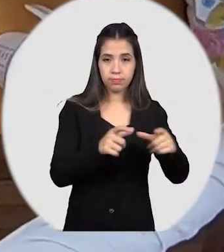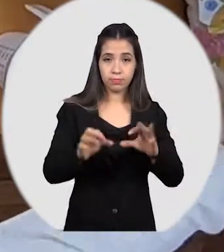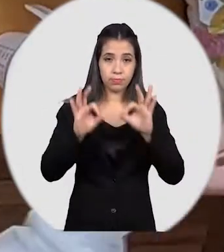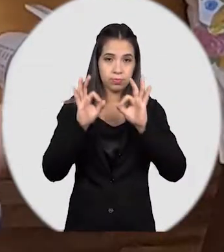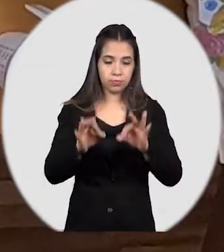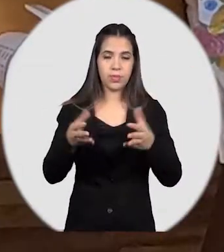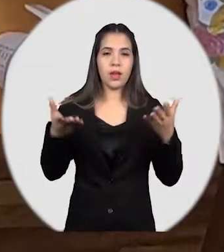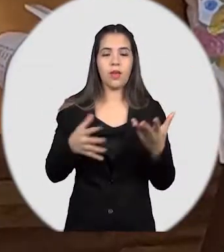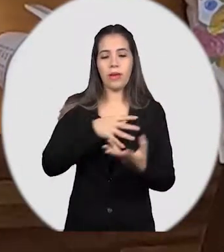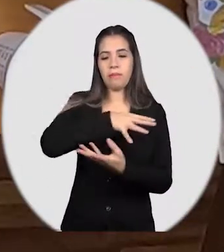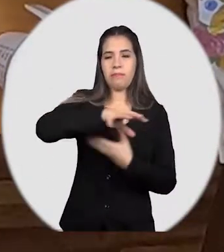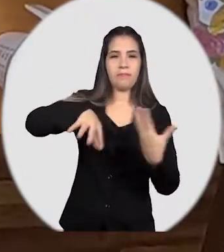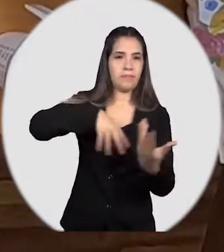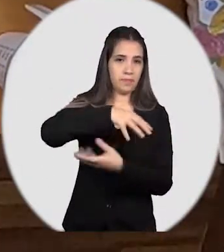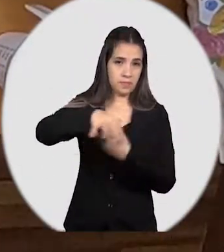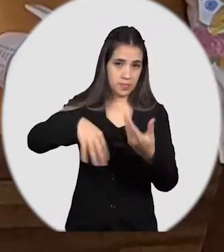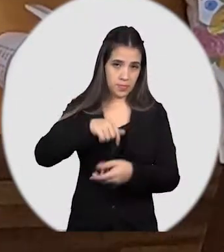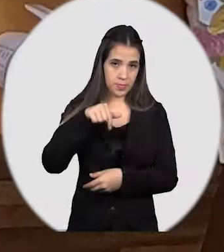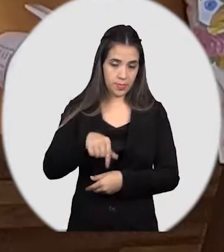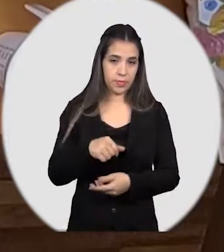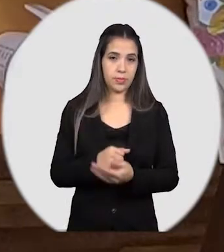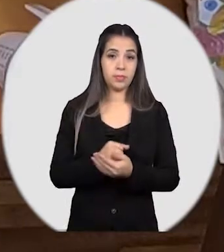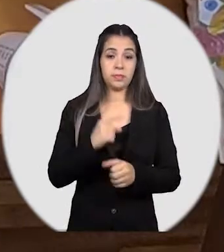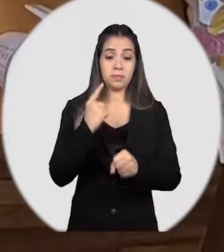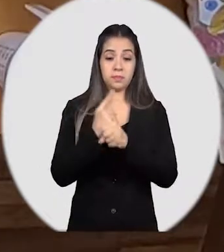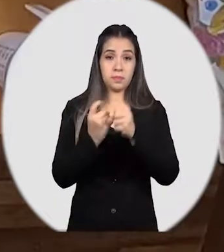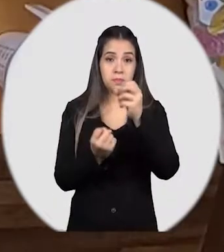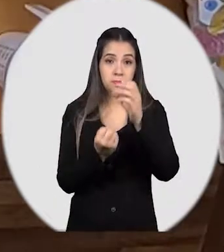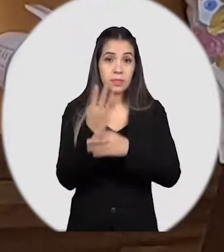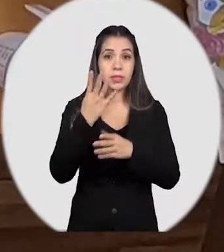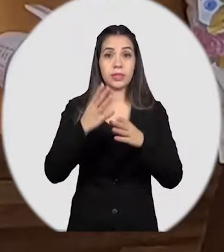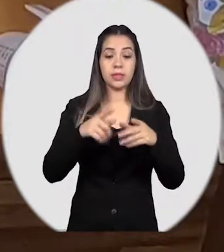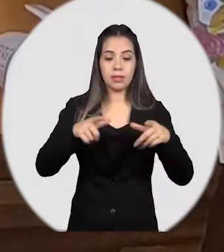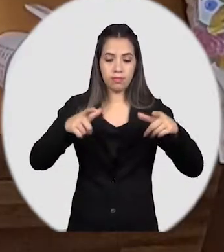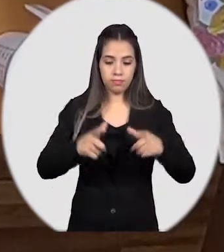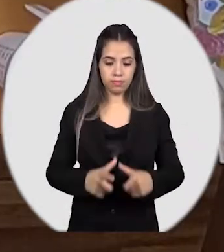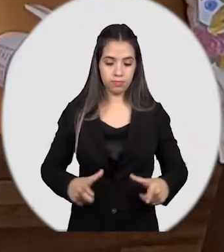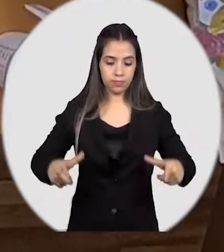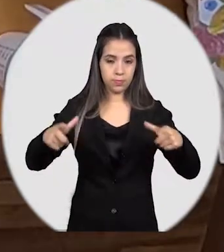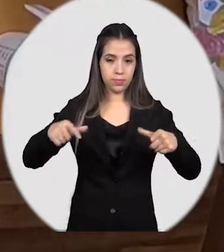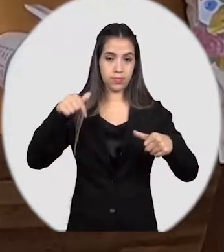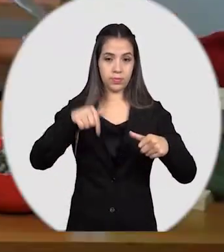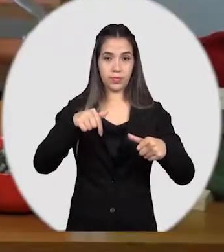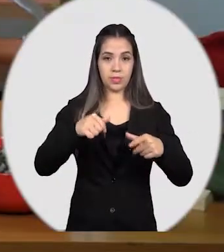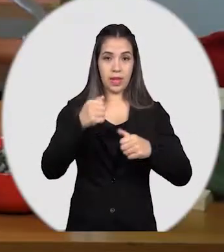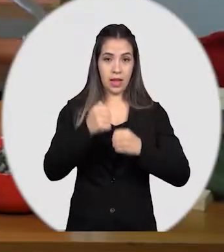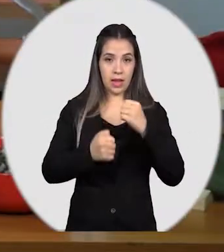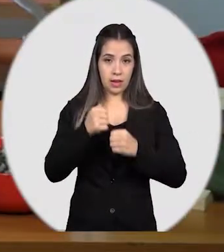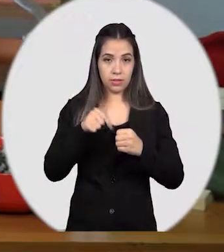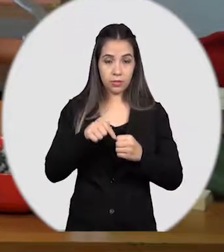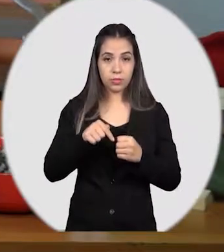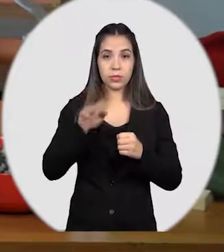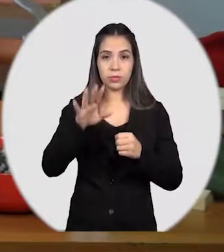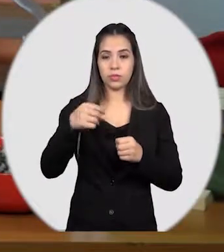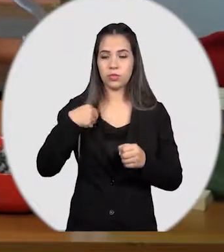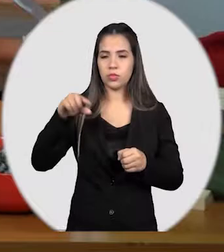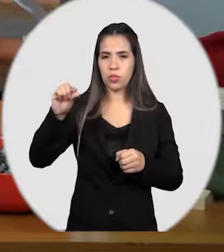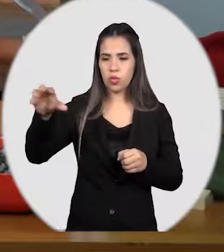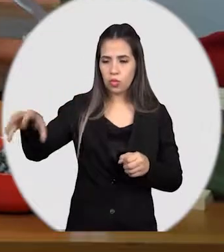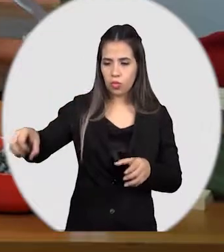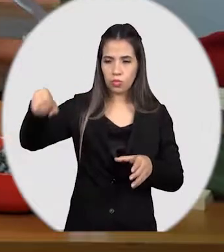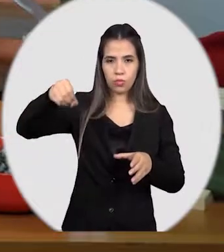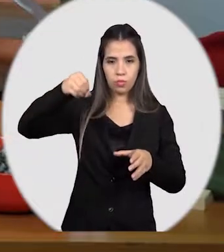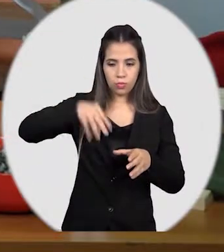a mezclar, vamos a trabajar, vamos a comenzar. Yo voy a tomar un puñito de cada uno. Elegí el